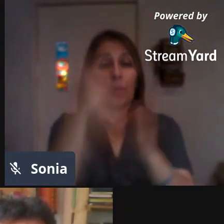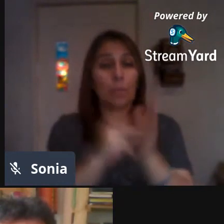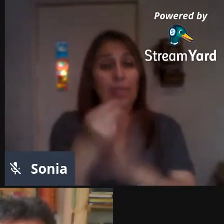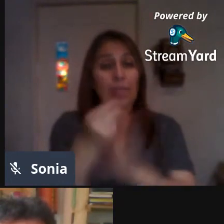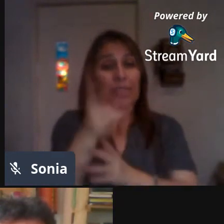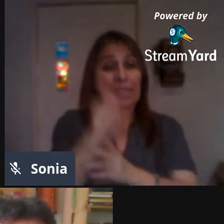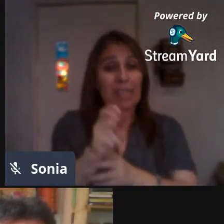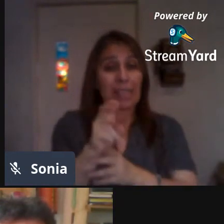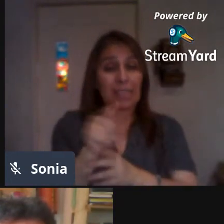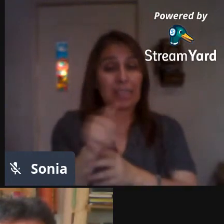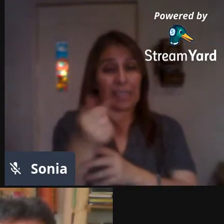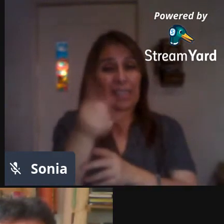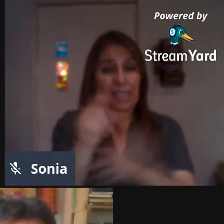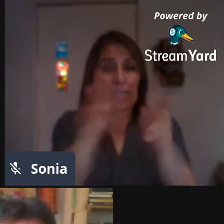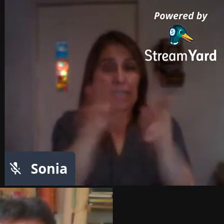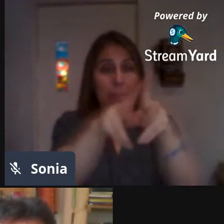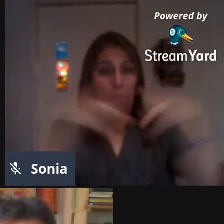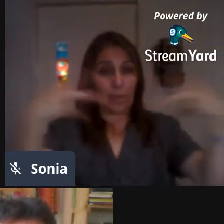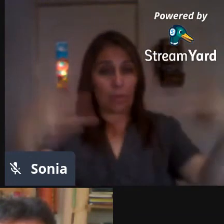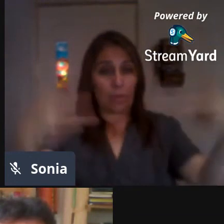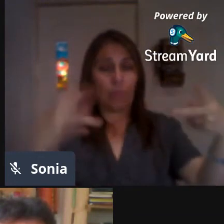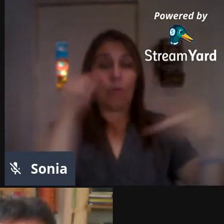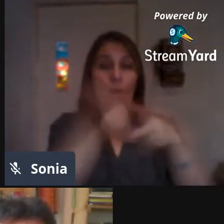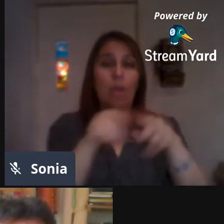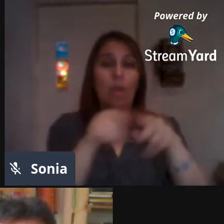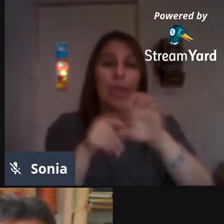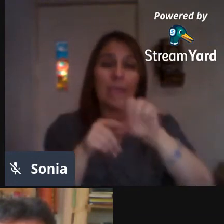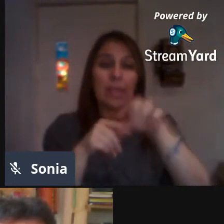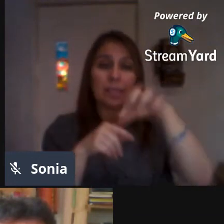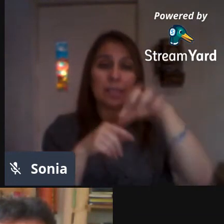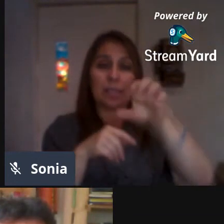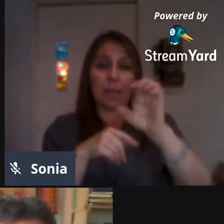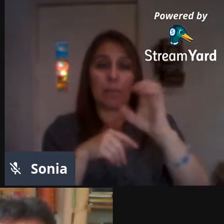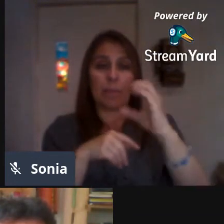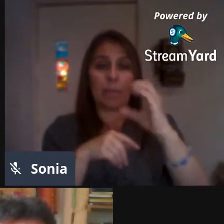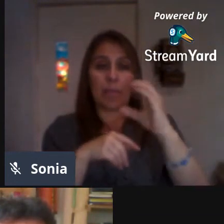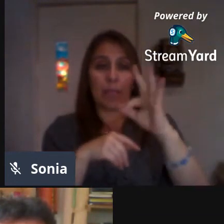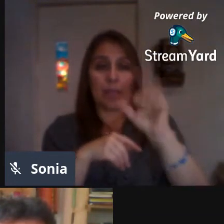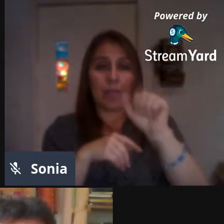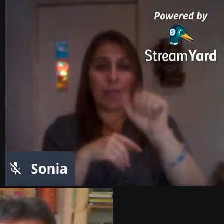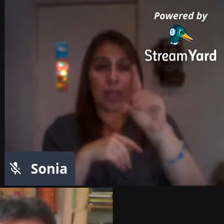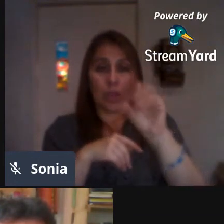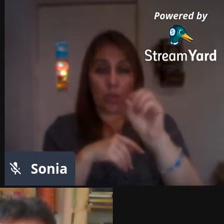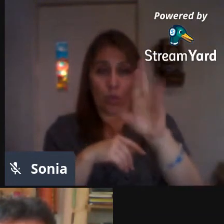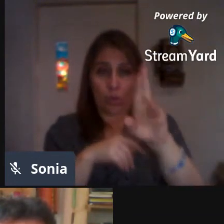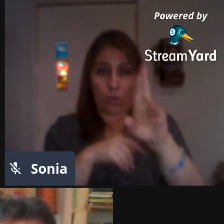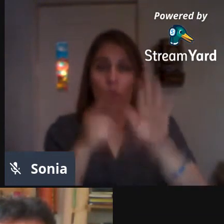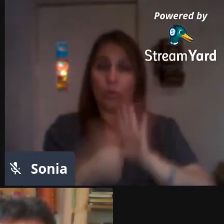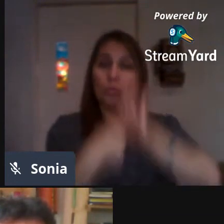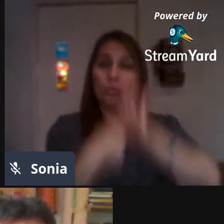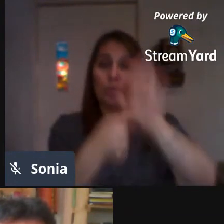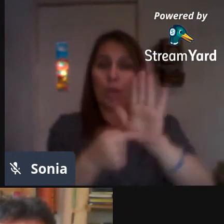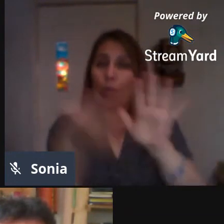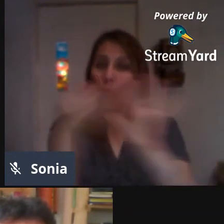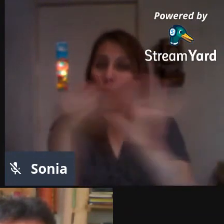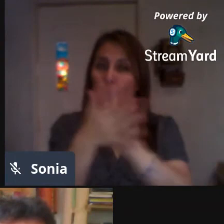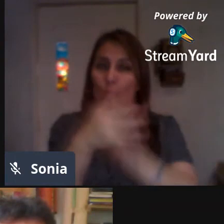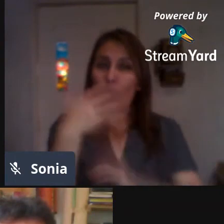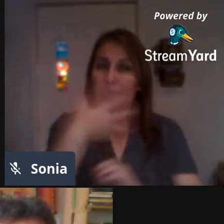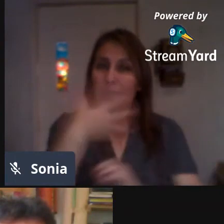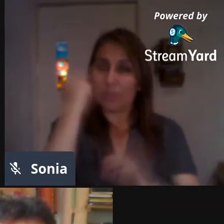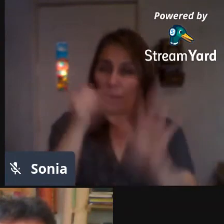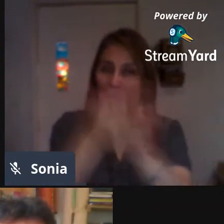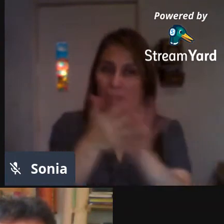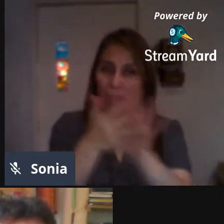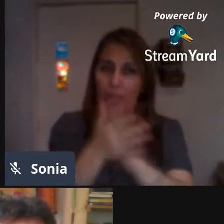menos 12 especiales cada domingo nos alfredo molano nos presentaba una crónica yo me acuerdo que yo la leí en el periódico